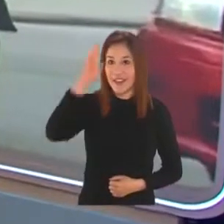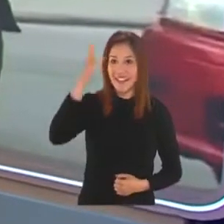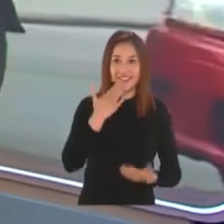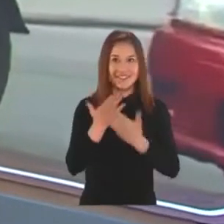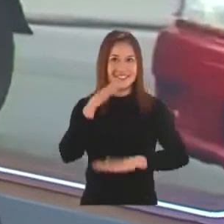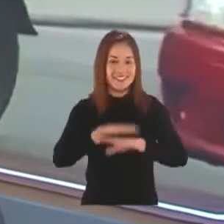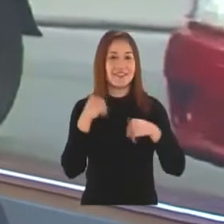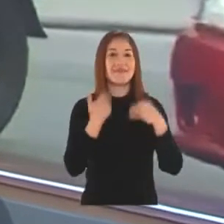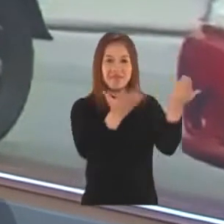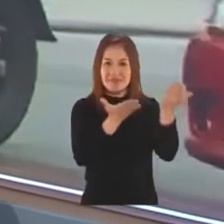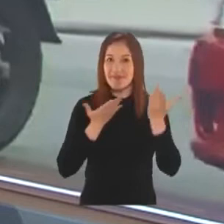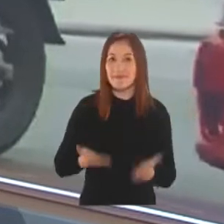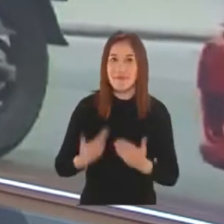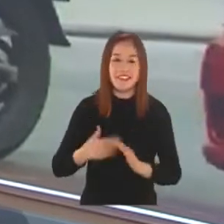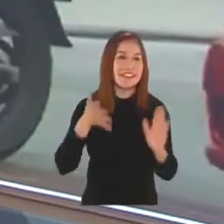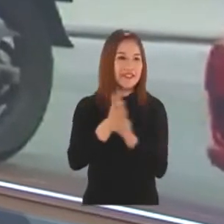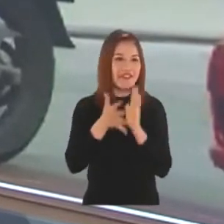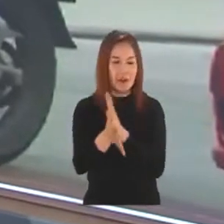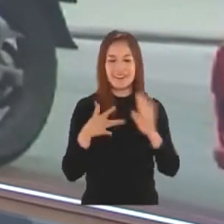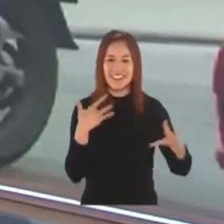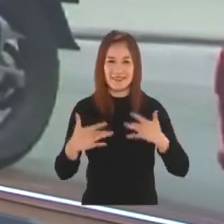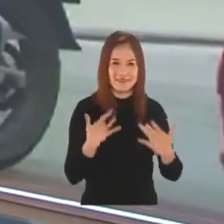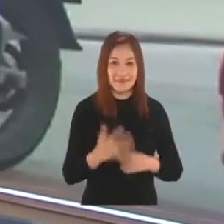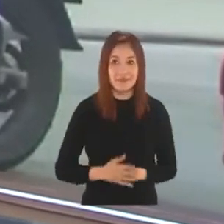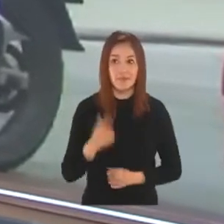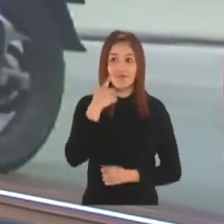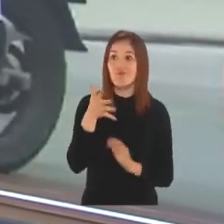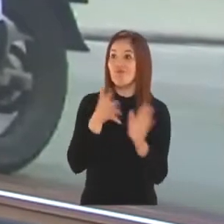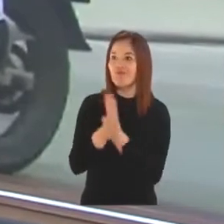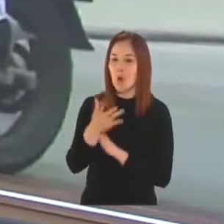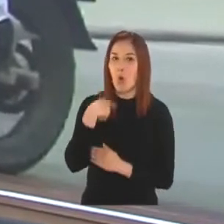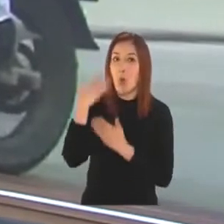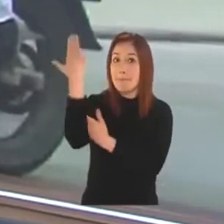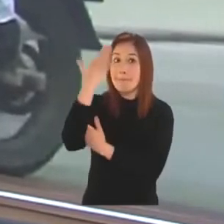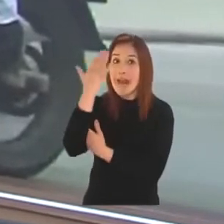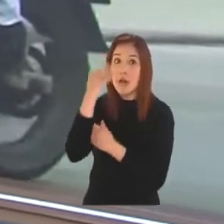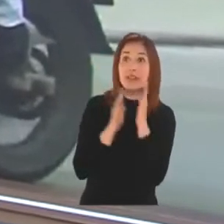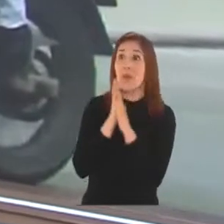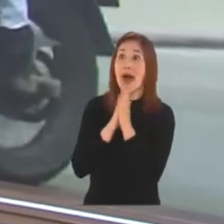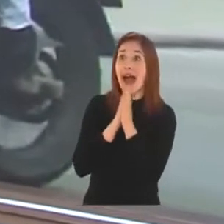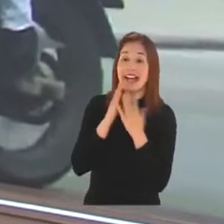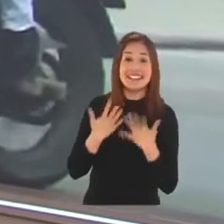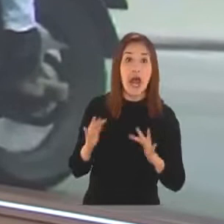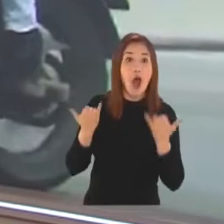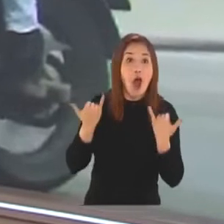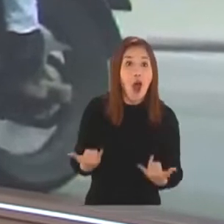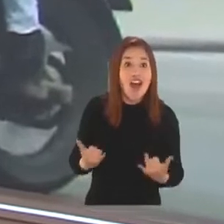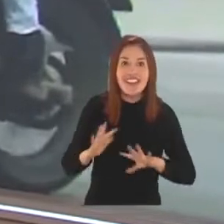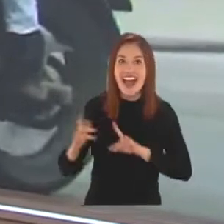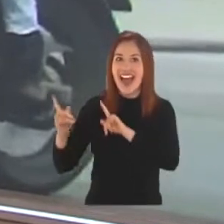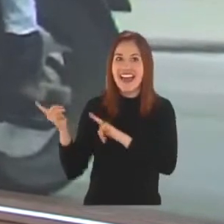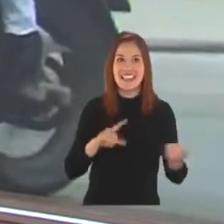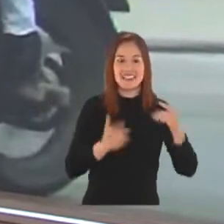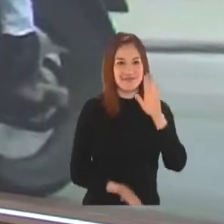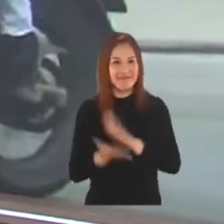buenas tardes. Bienvenidos a la información del entretenimiento. Vamos a comenzar hablando de una película que muchos esperaron y que hoy la podemos disfrutar en las